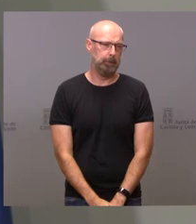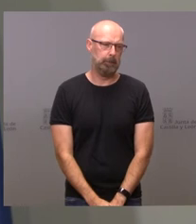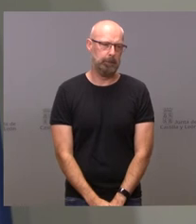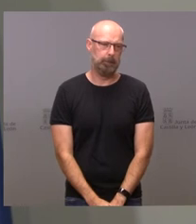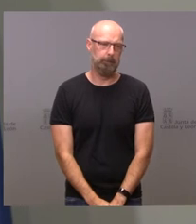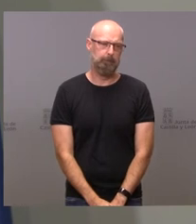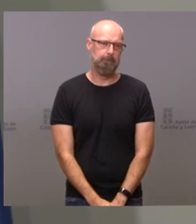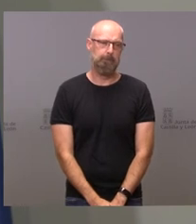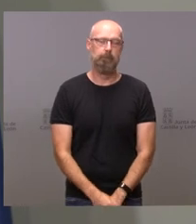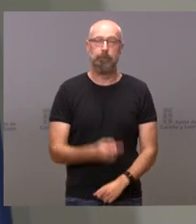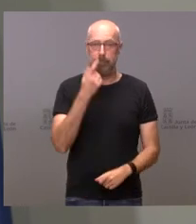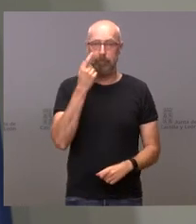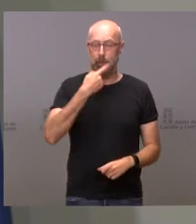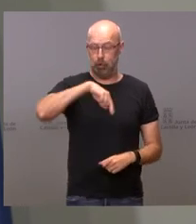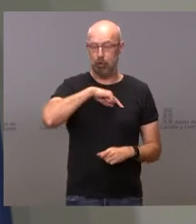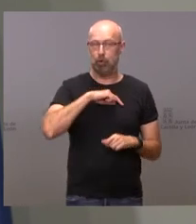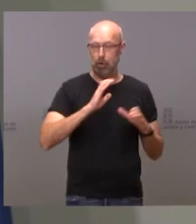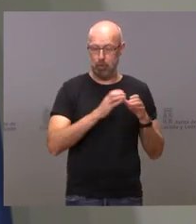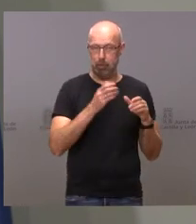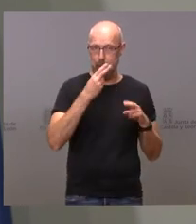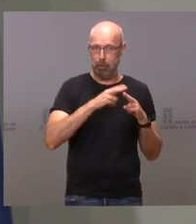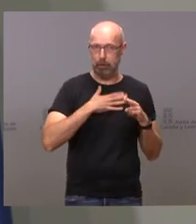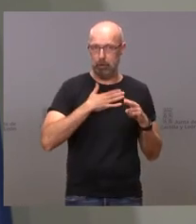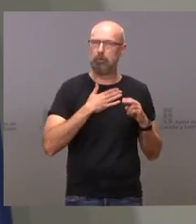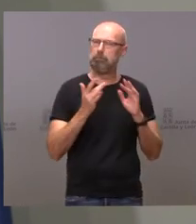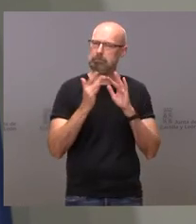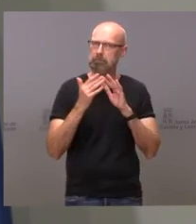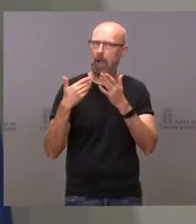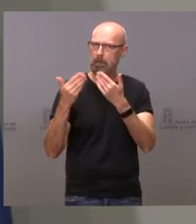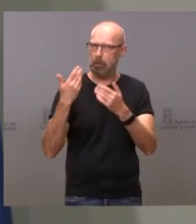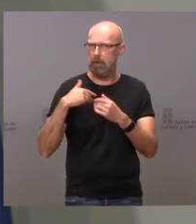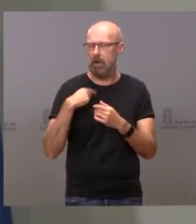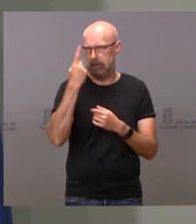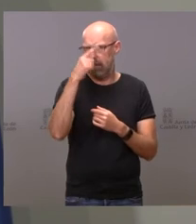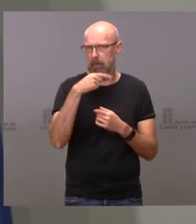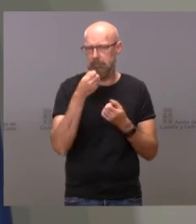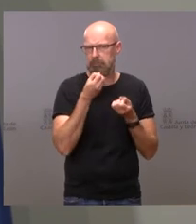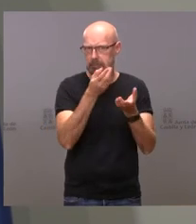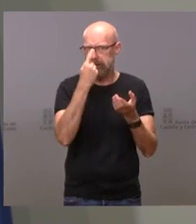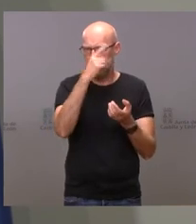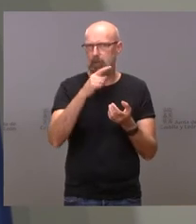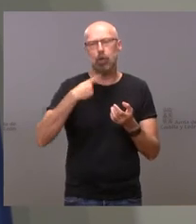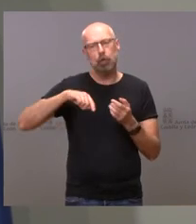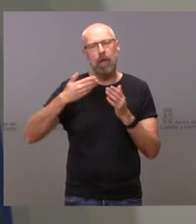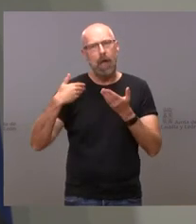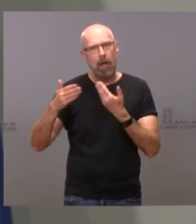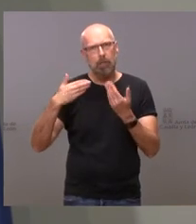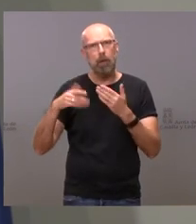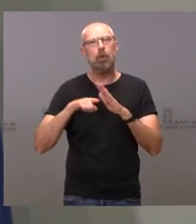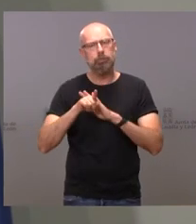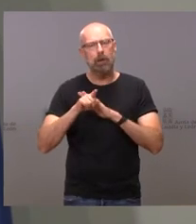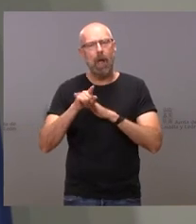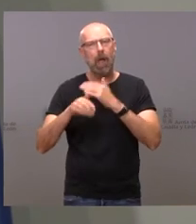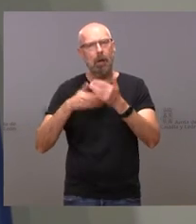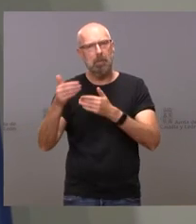nuestro partido hemos hablado con ellos, como es público y notorio. Seguimos avanzando, creemos que las conversaciones van a